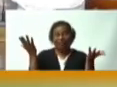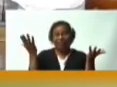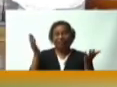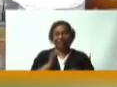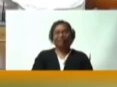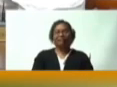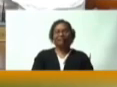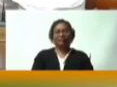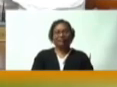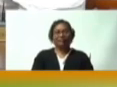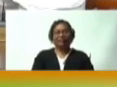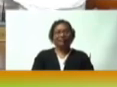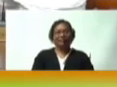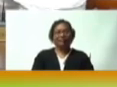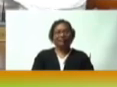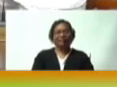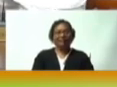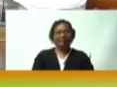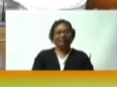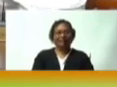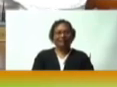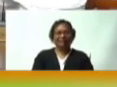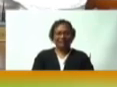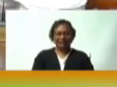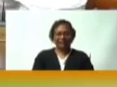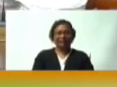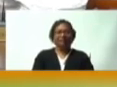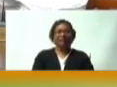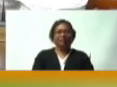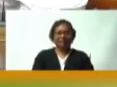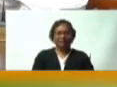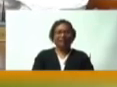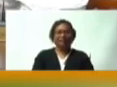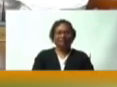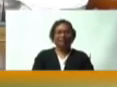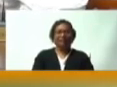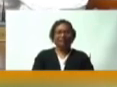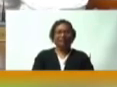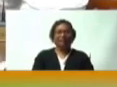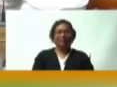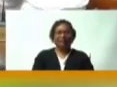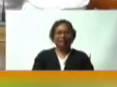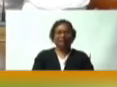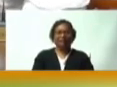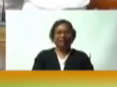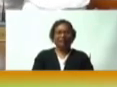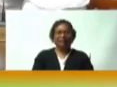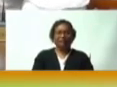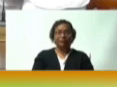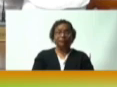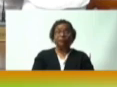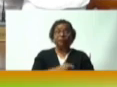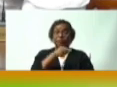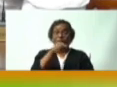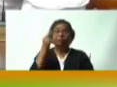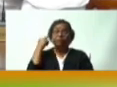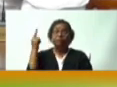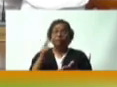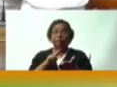ámbitos Los dominicanos en este momento no estamos para que nos estén vendiendo sueño desde ninguna